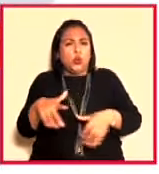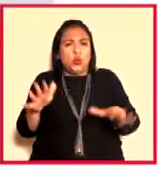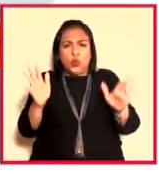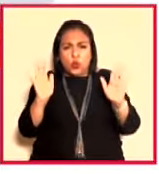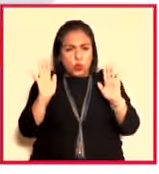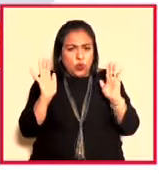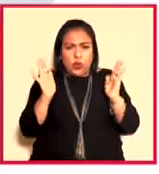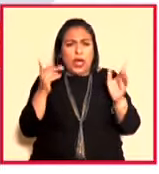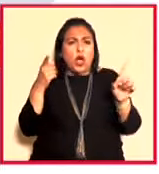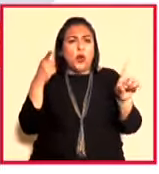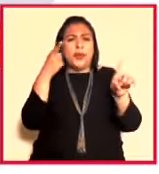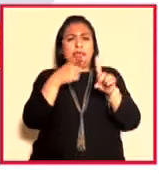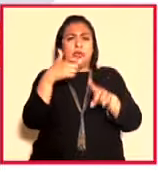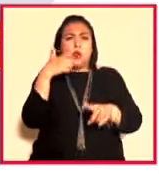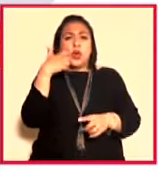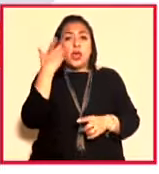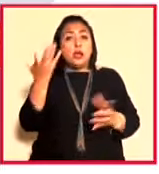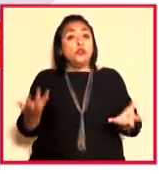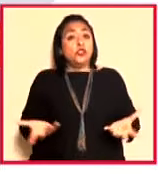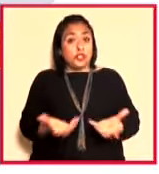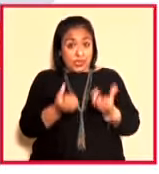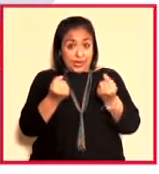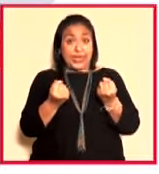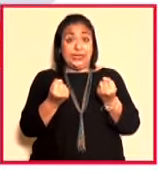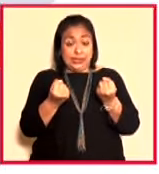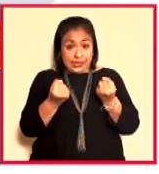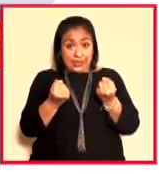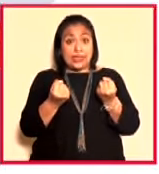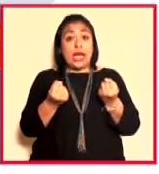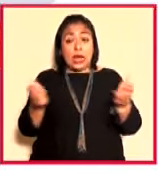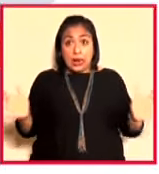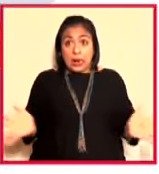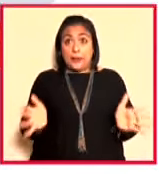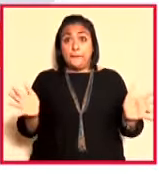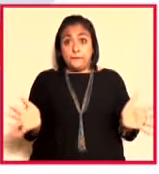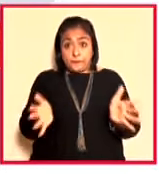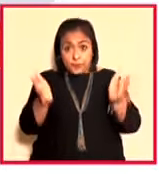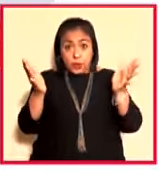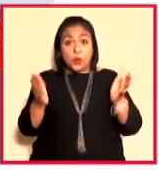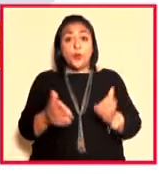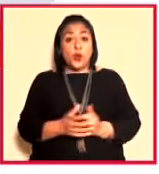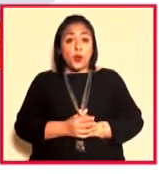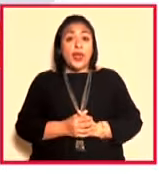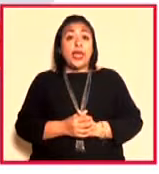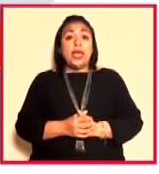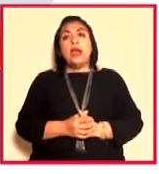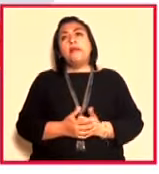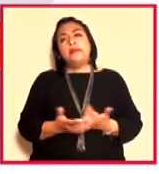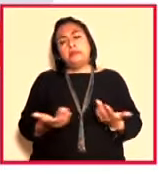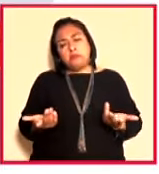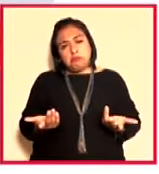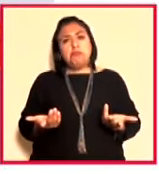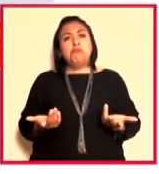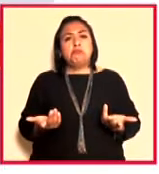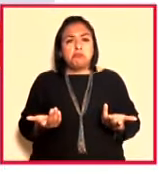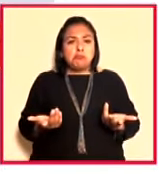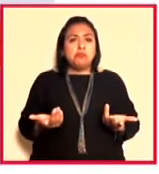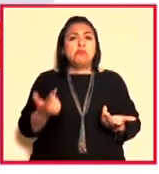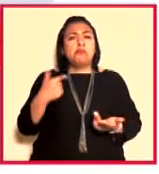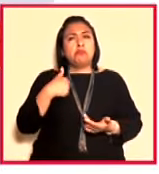el objetivo de tratar de rescatarla, de promoverla, y en nuestras medidas de nuestras